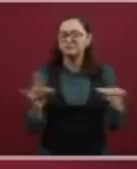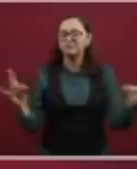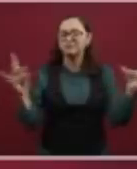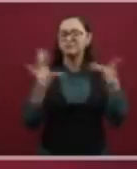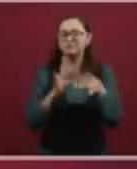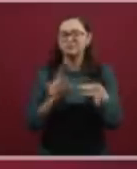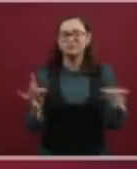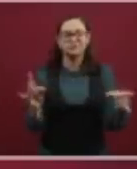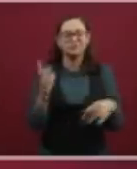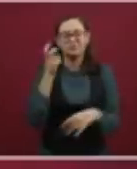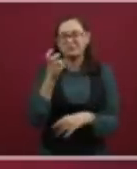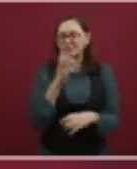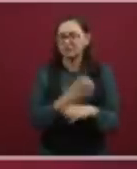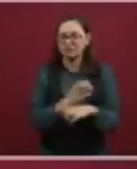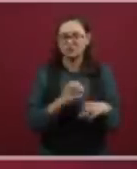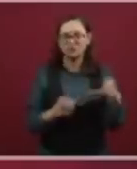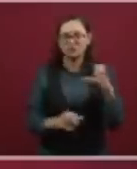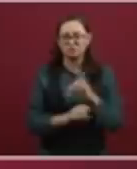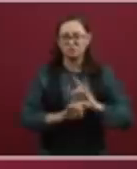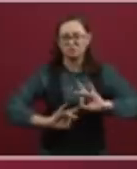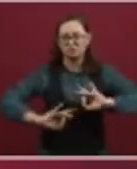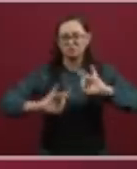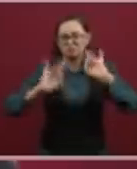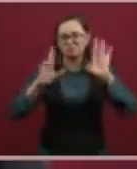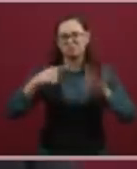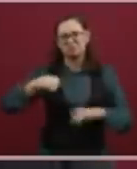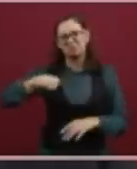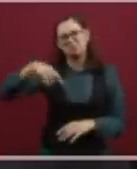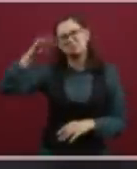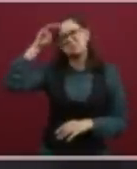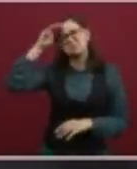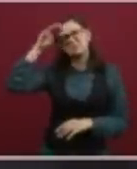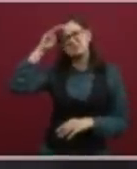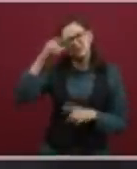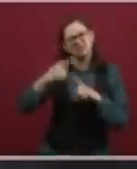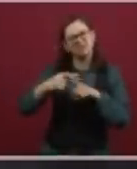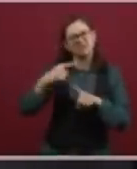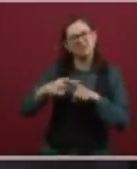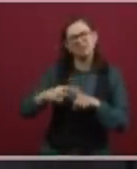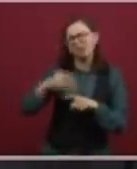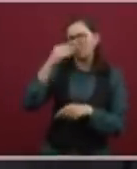siempre en estas cosas uno se pregunta, ¿y de parte de quién?